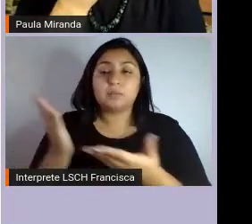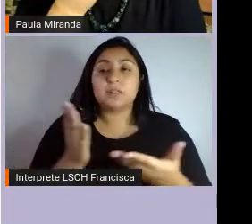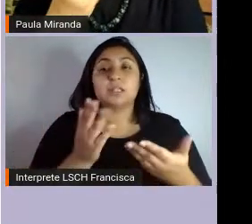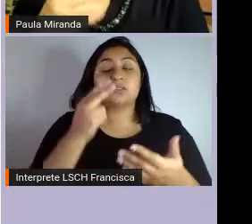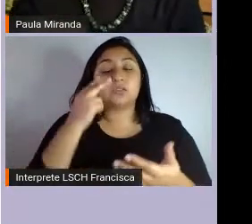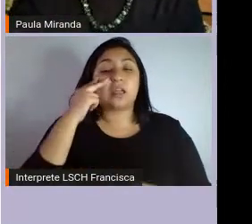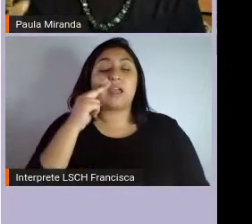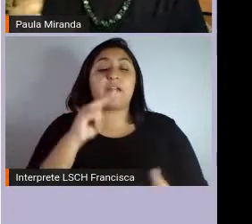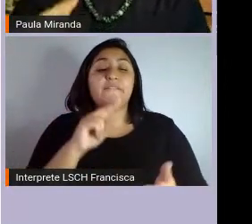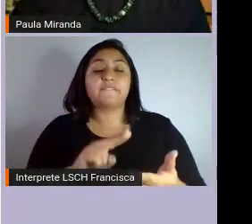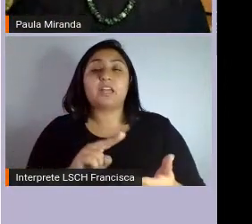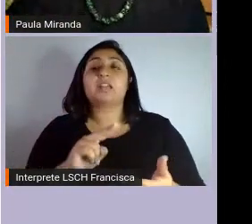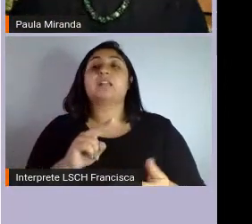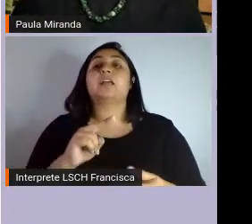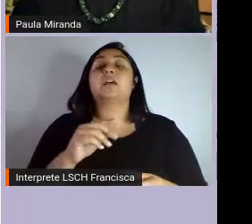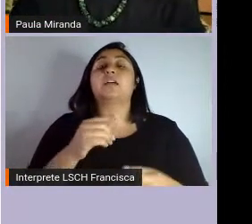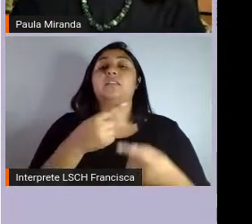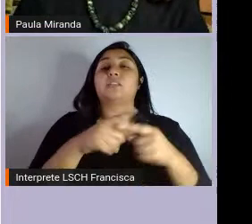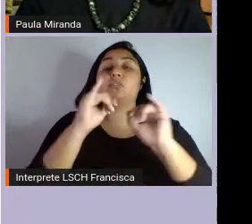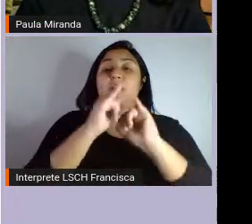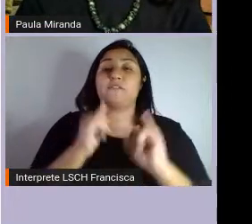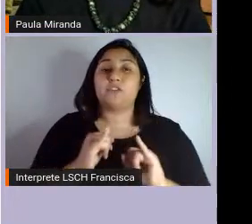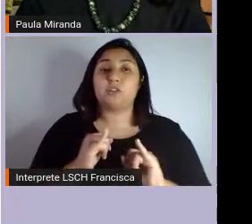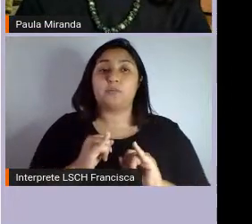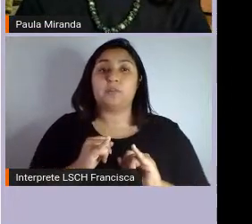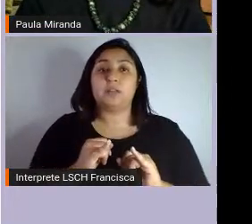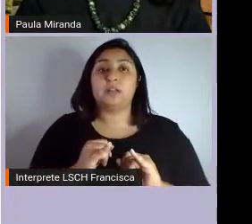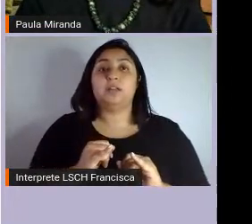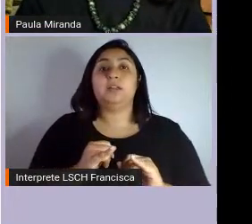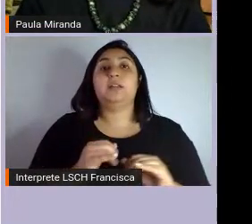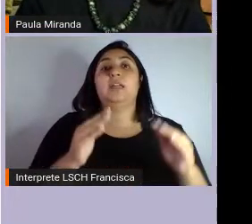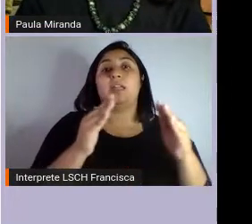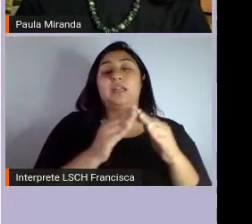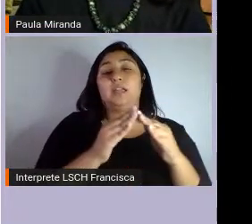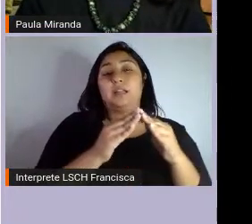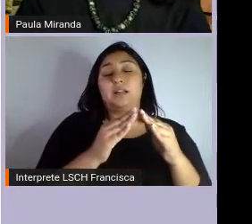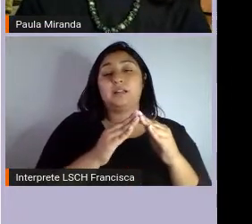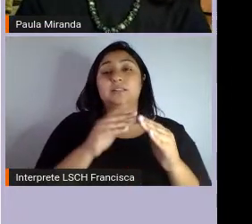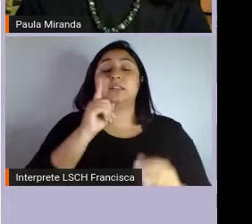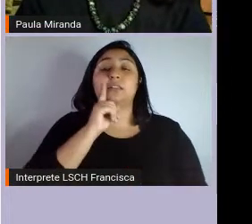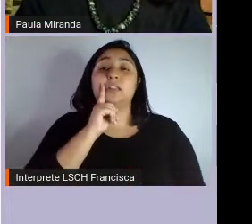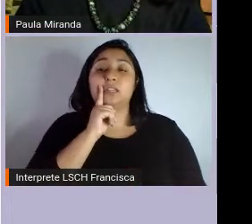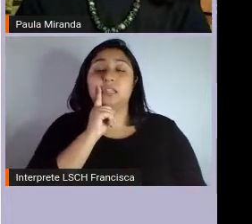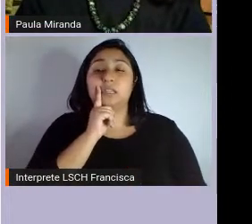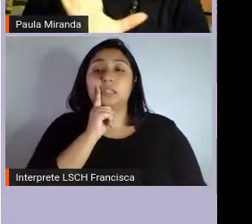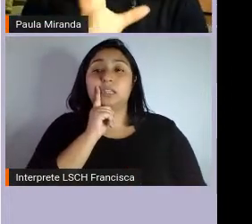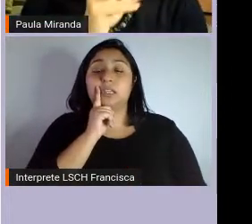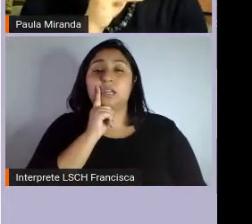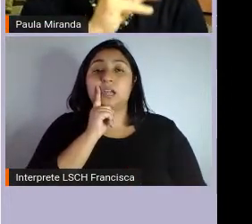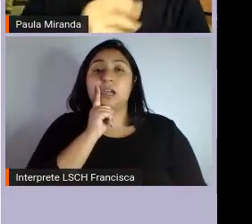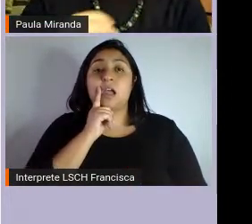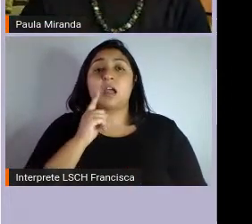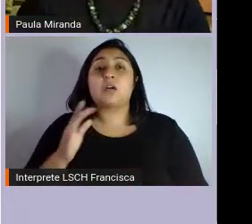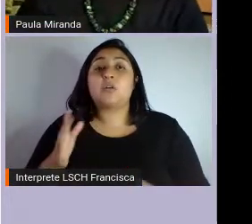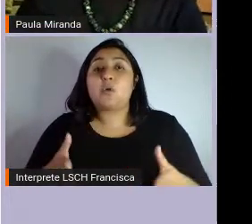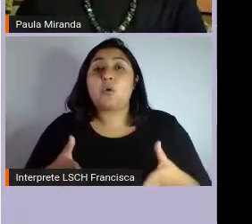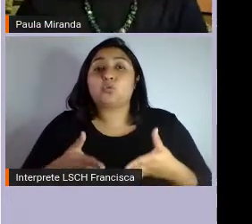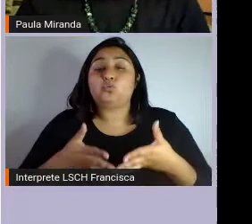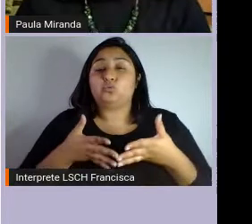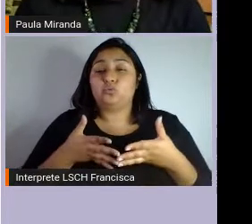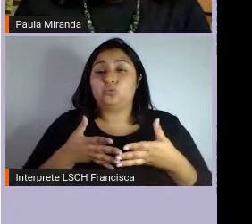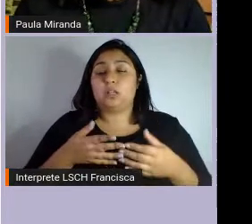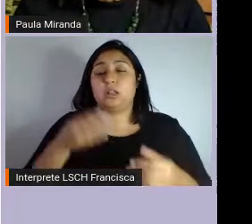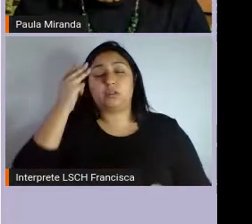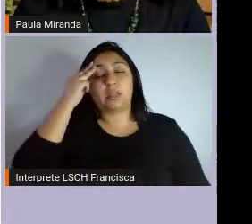manera. Entonces, en casa hallaba consuelo, esta cosa más de la vida privada, una memoria privada.